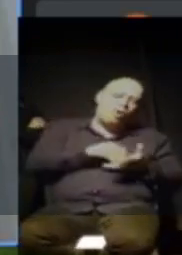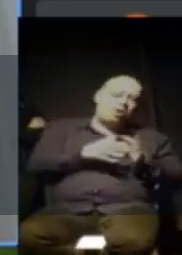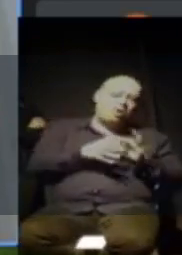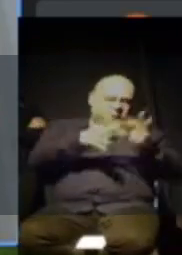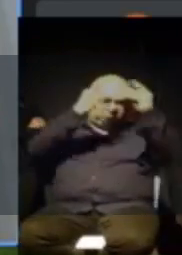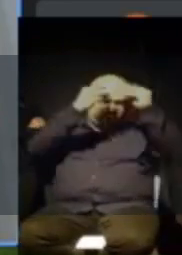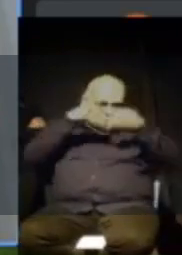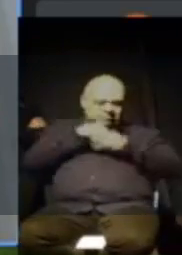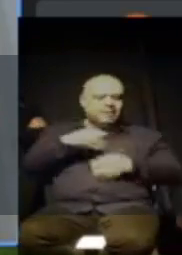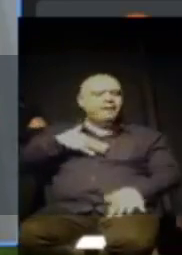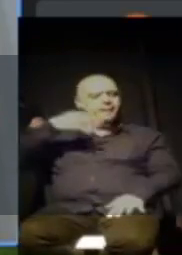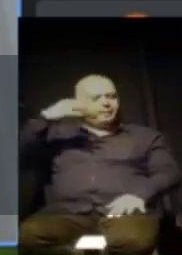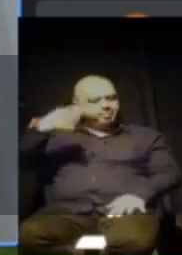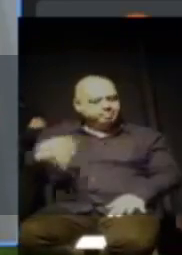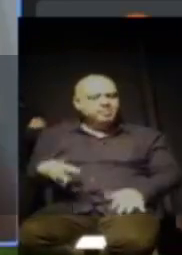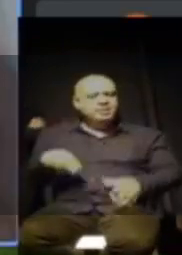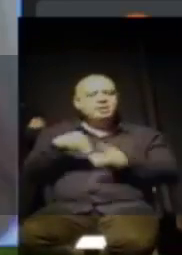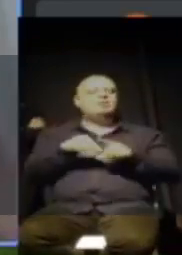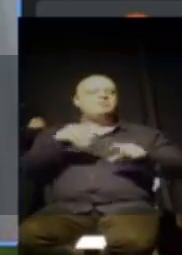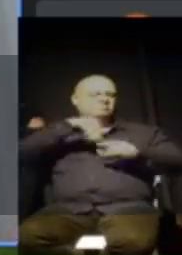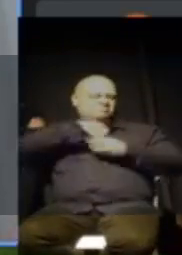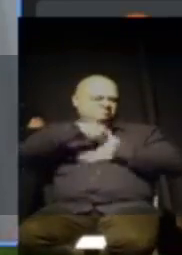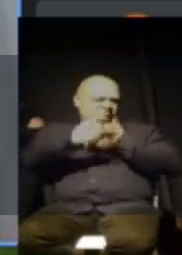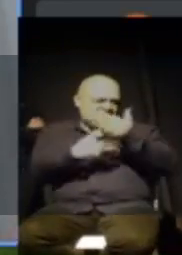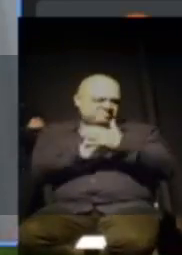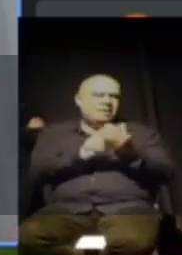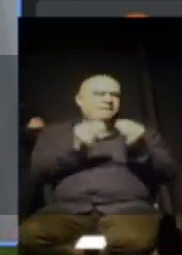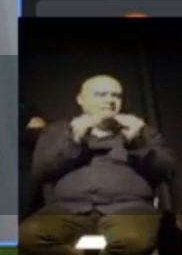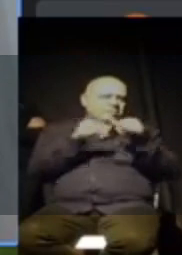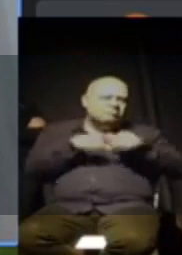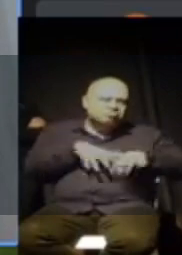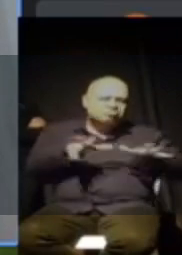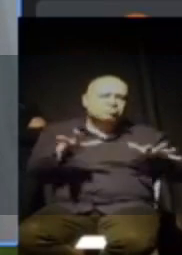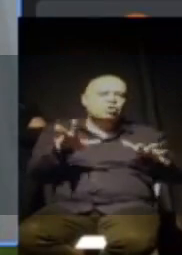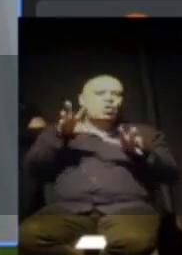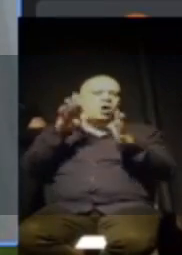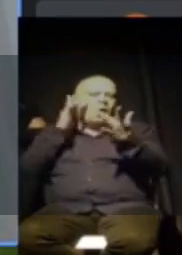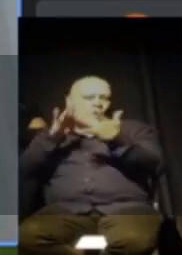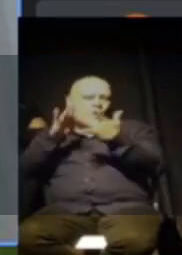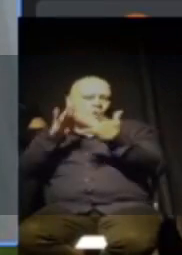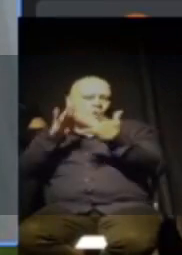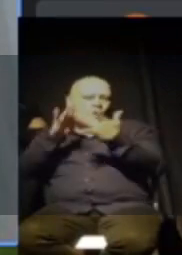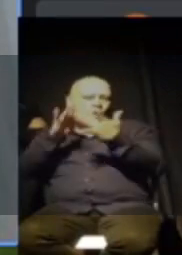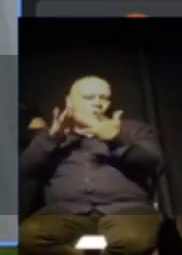como una apuesta ética frente a la administración, distribución, ahorro y